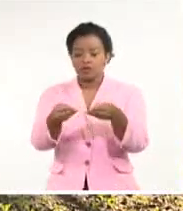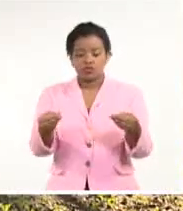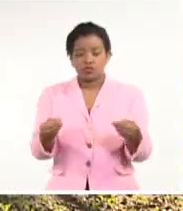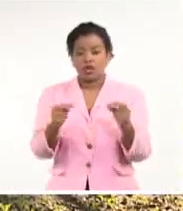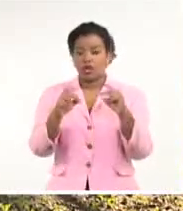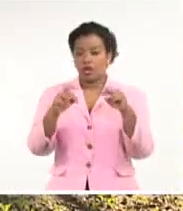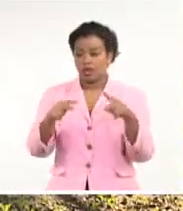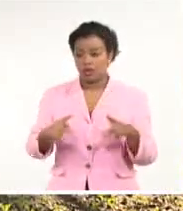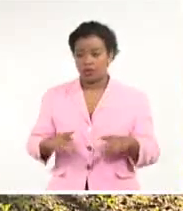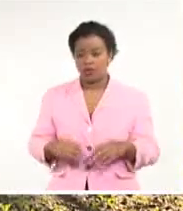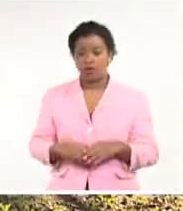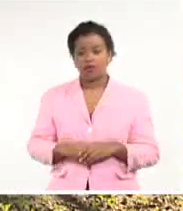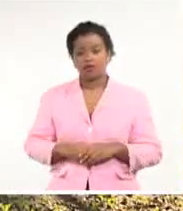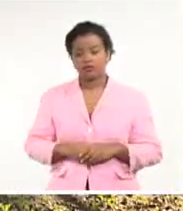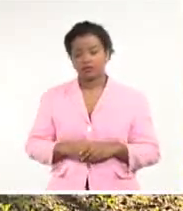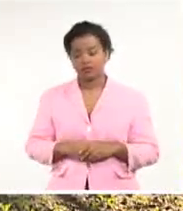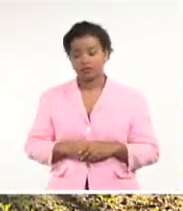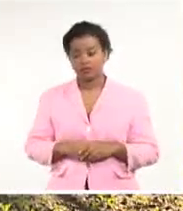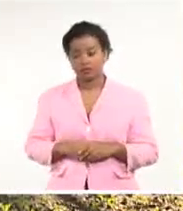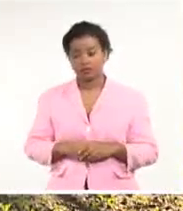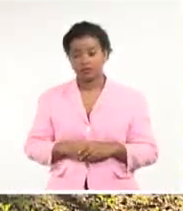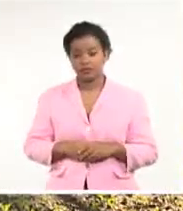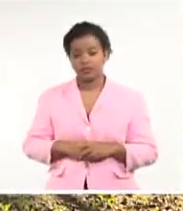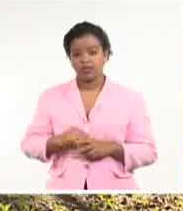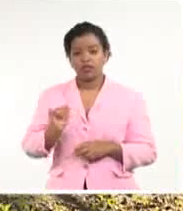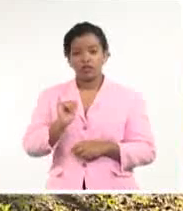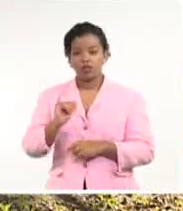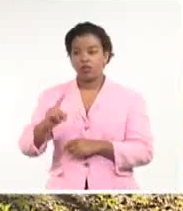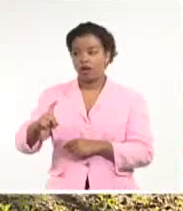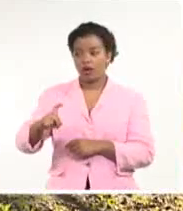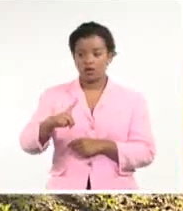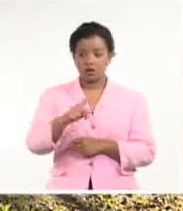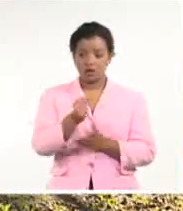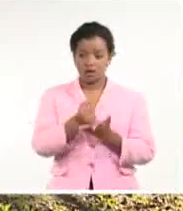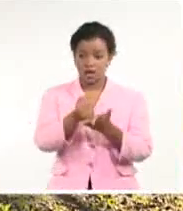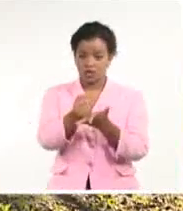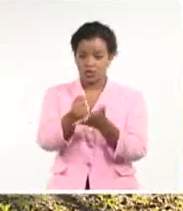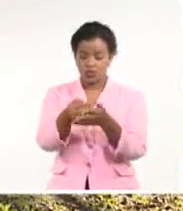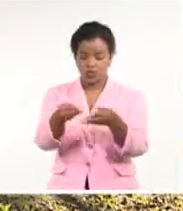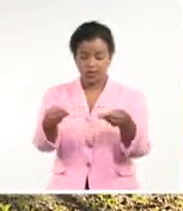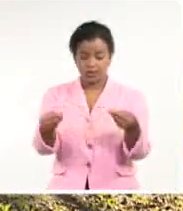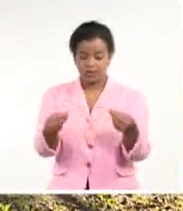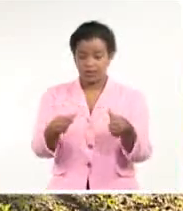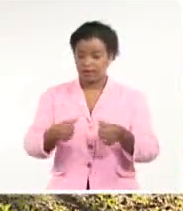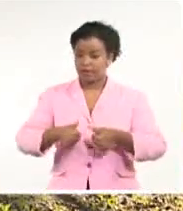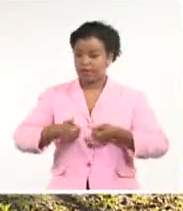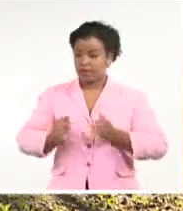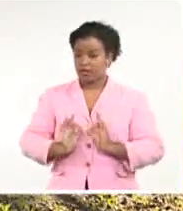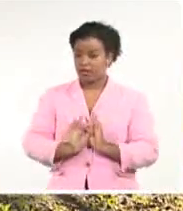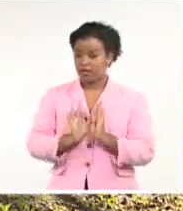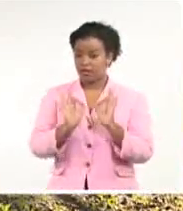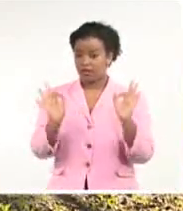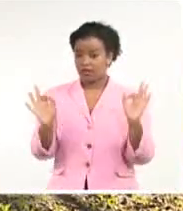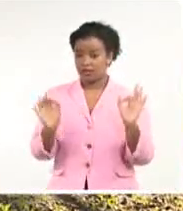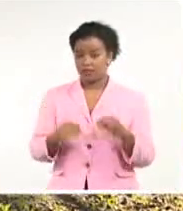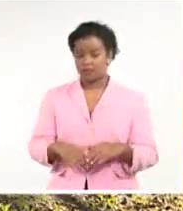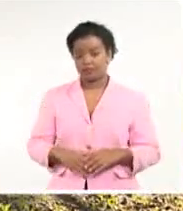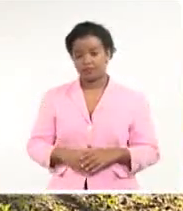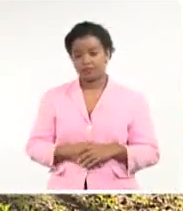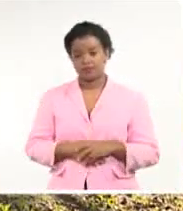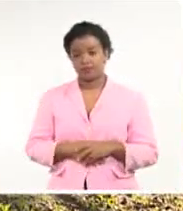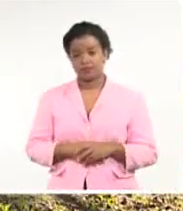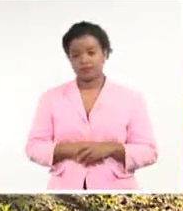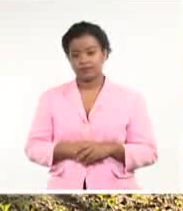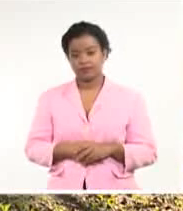compost, después lo llevo a la lombricultura y de ahí saco el lixiviado. Y saco el humo y se lo aplico de nuevo a mi suelo.